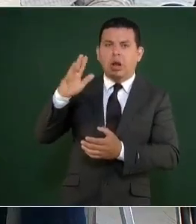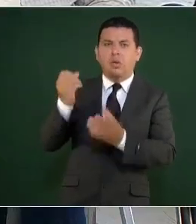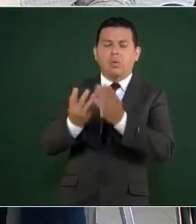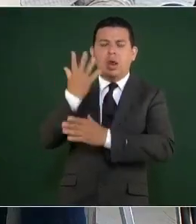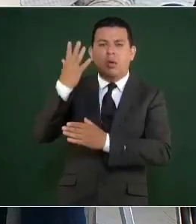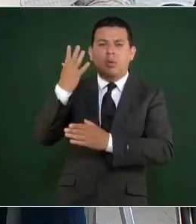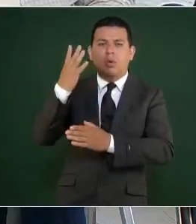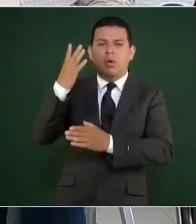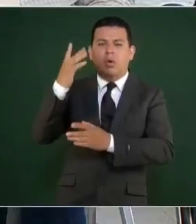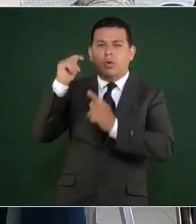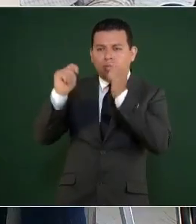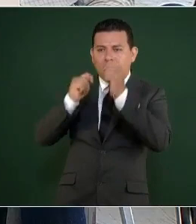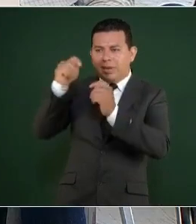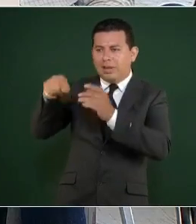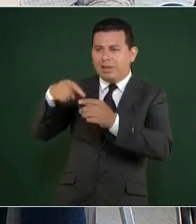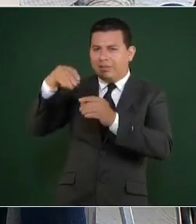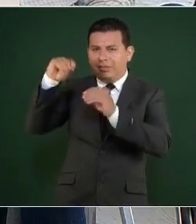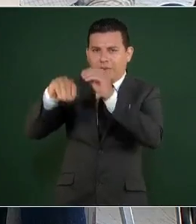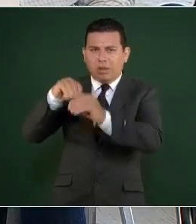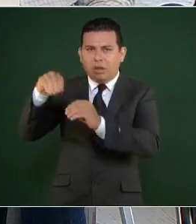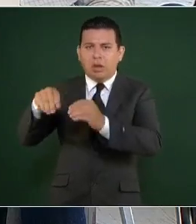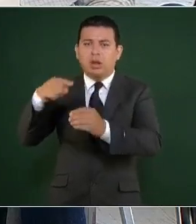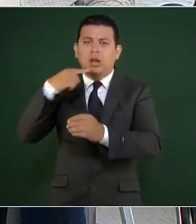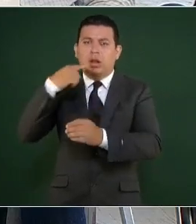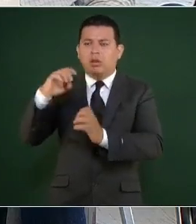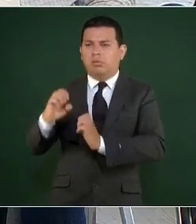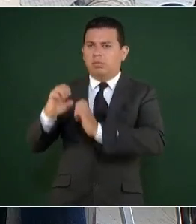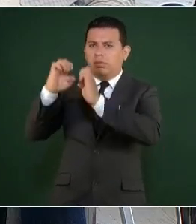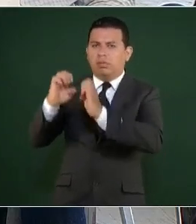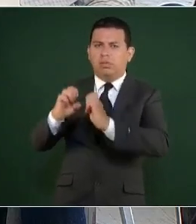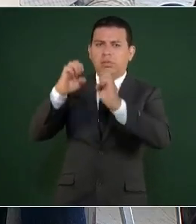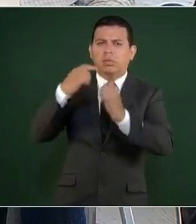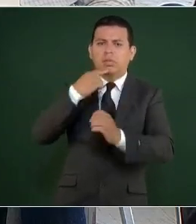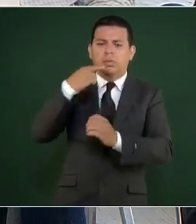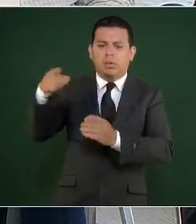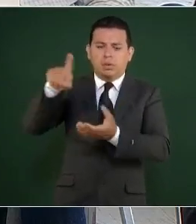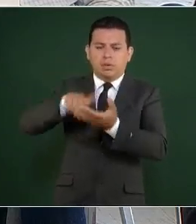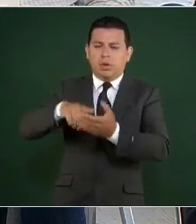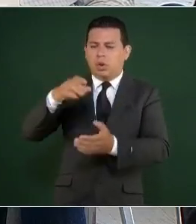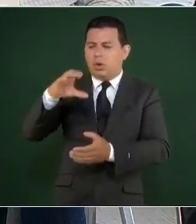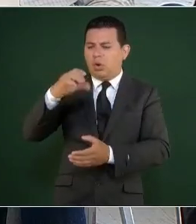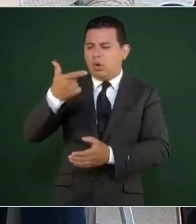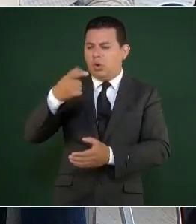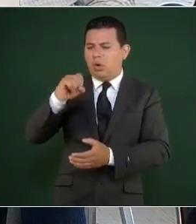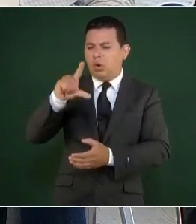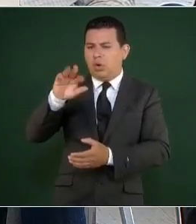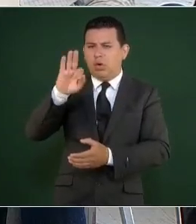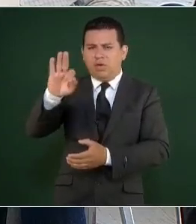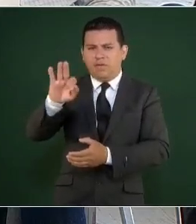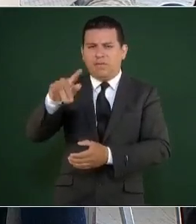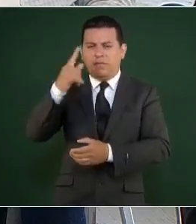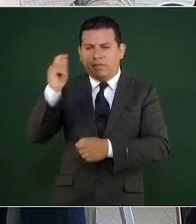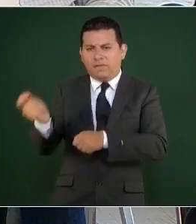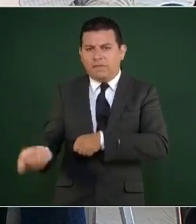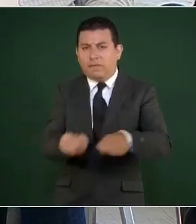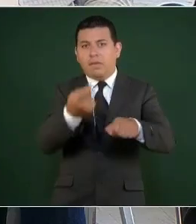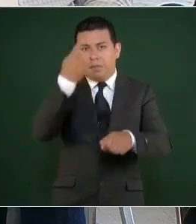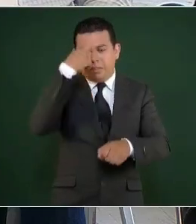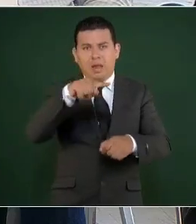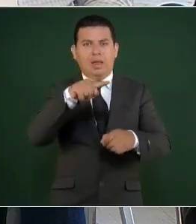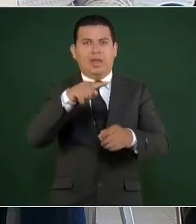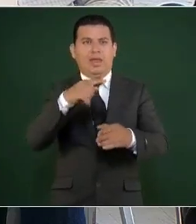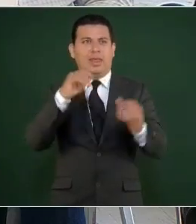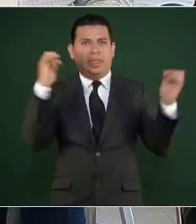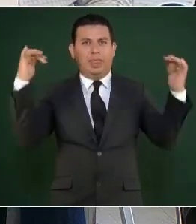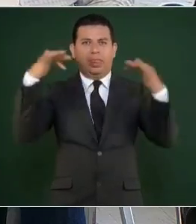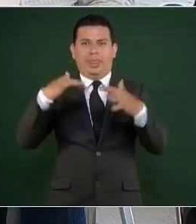turístico de manera integral y una de las infraestructuras anclas era el campo de golf como tal, para atraer turismo de altura y